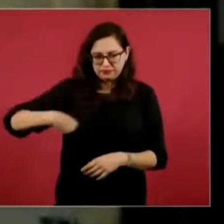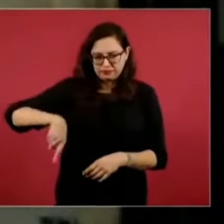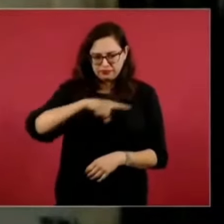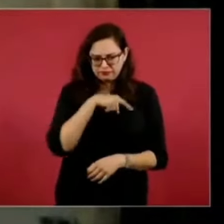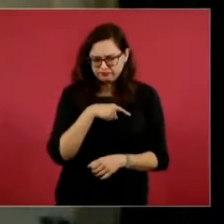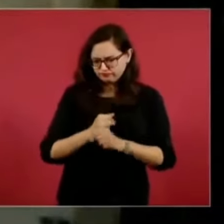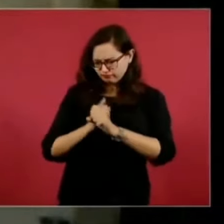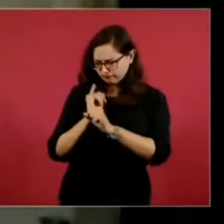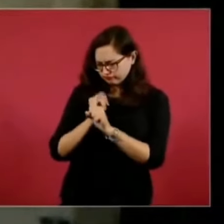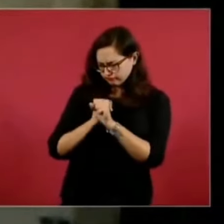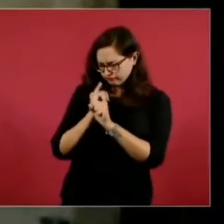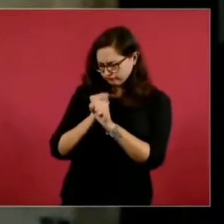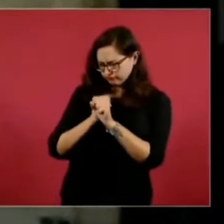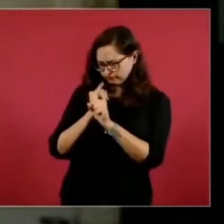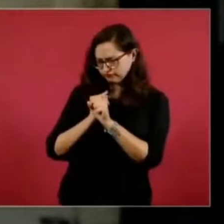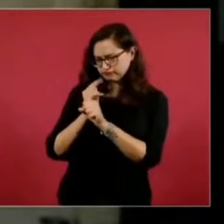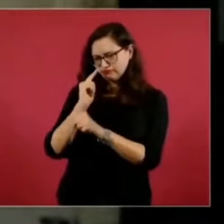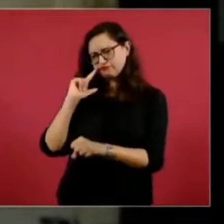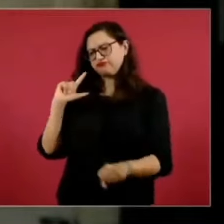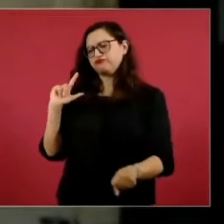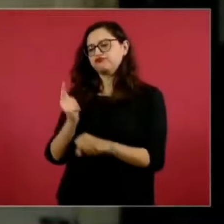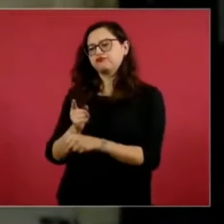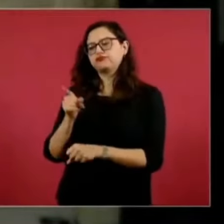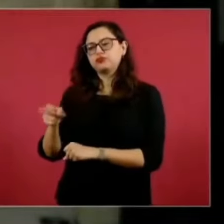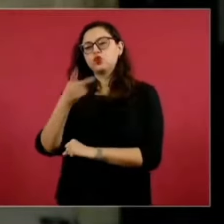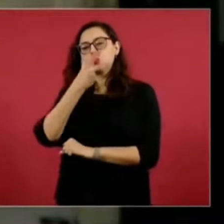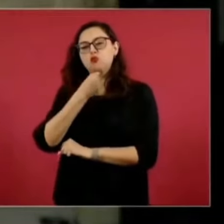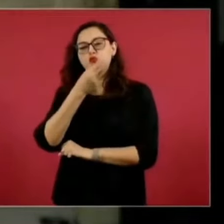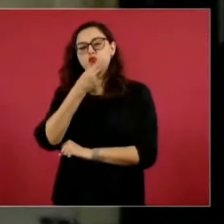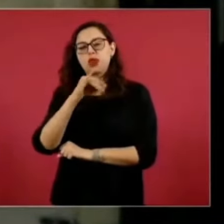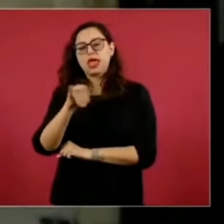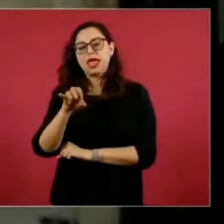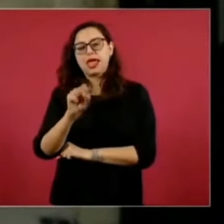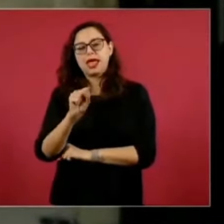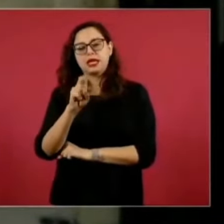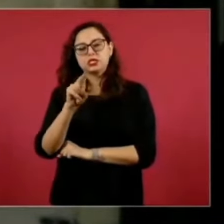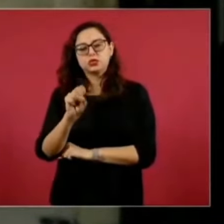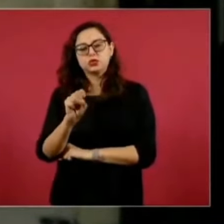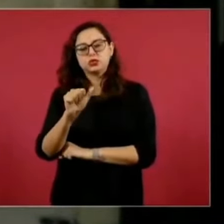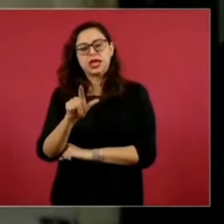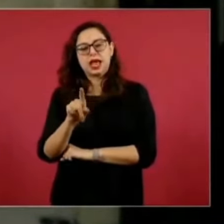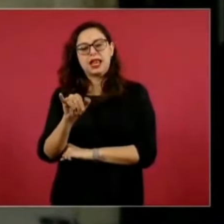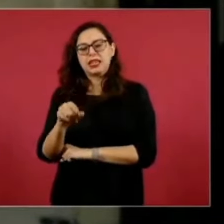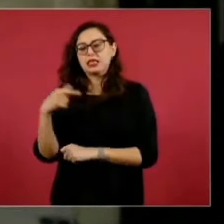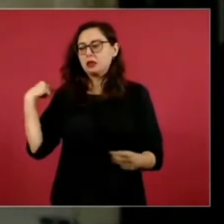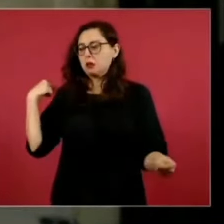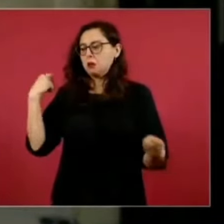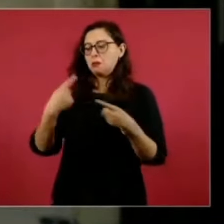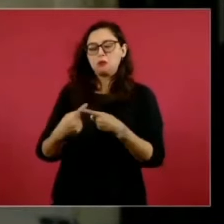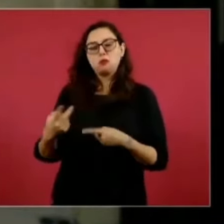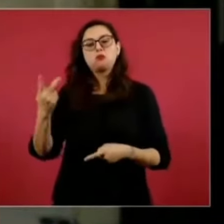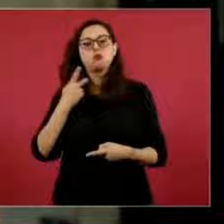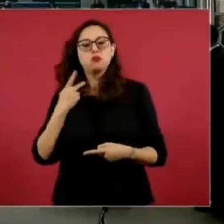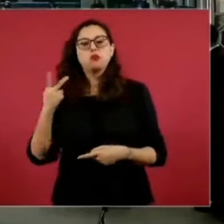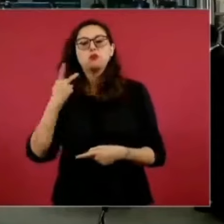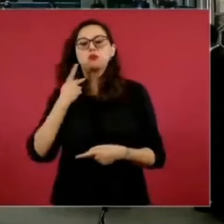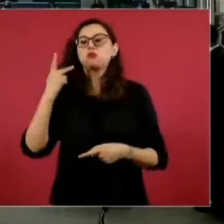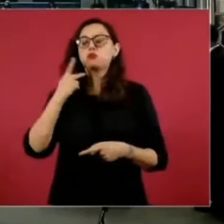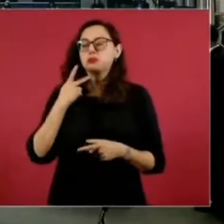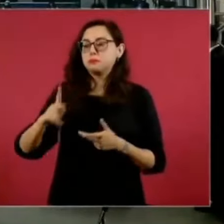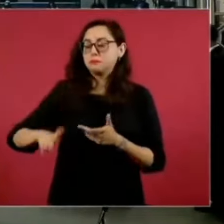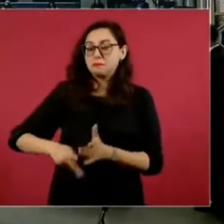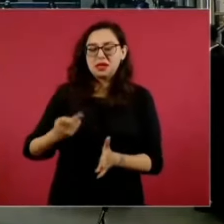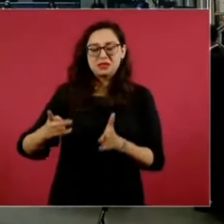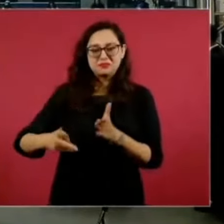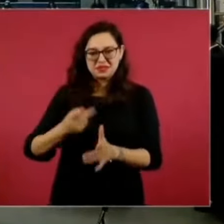equipo del sentinela informa encontramos que Jesús Alí ha ejercido cargos públicos que tras su salida han estado envueltos